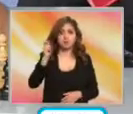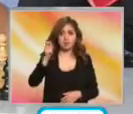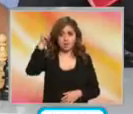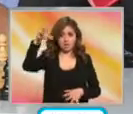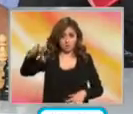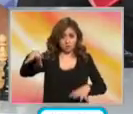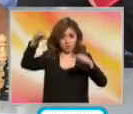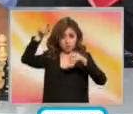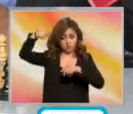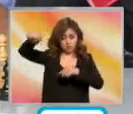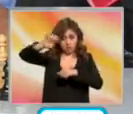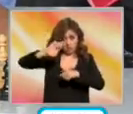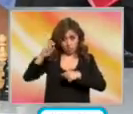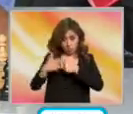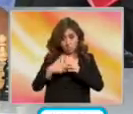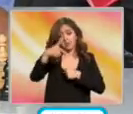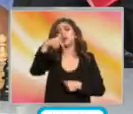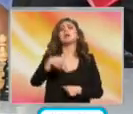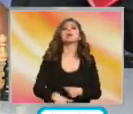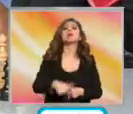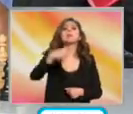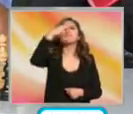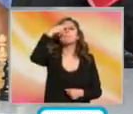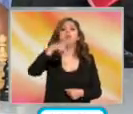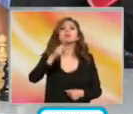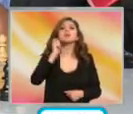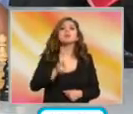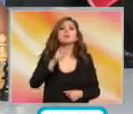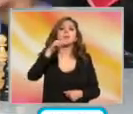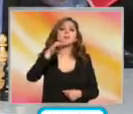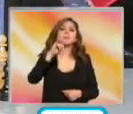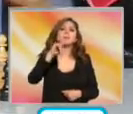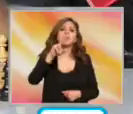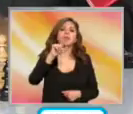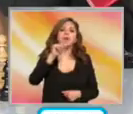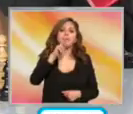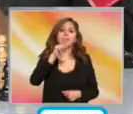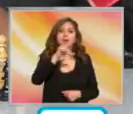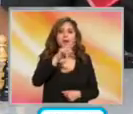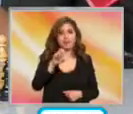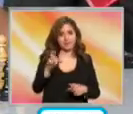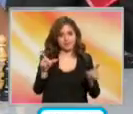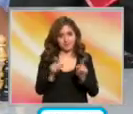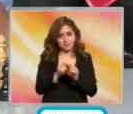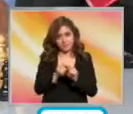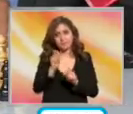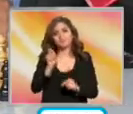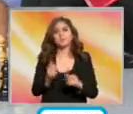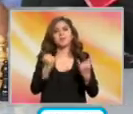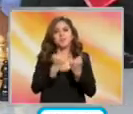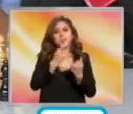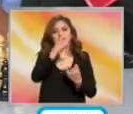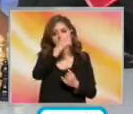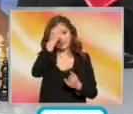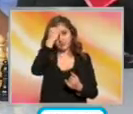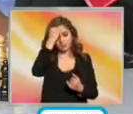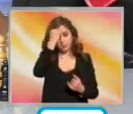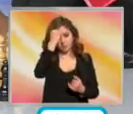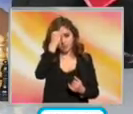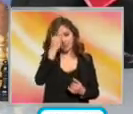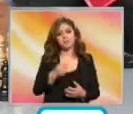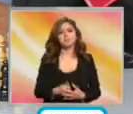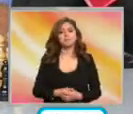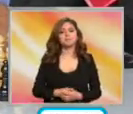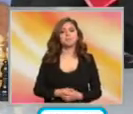castillo. Su castillo en Europa. En Europa. ¿Y Sí. en México es, Y mira? en México, Miravalle, Eso exactamente. Chapultepec, y ahí Sí, le hoy corresponde-